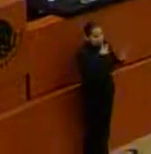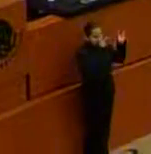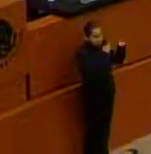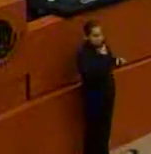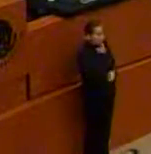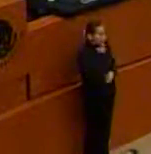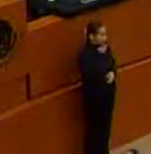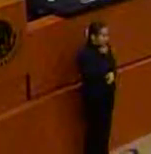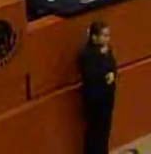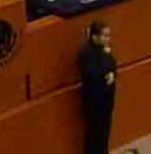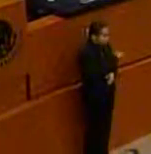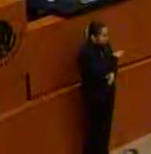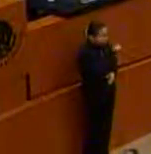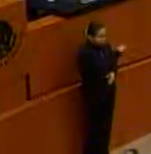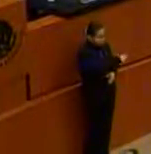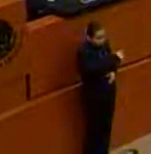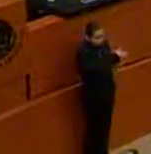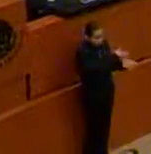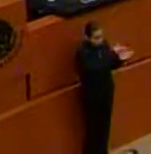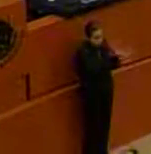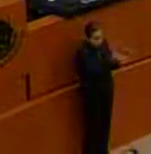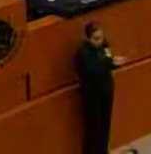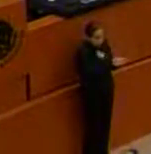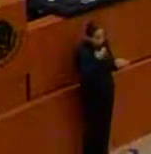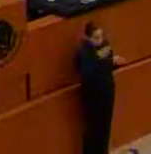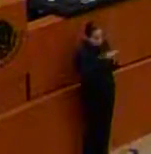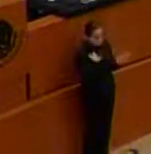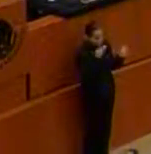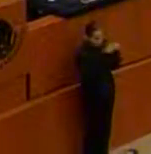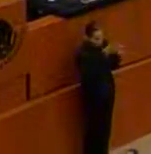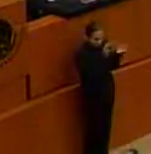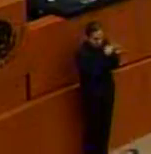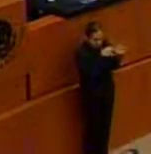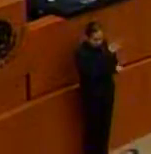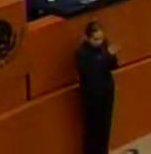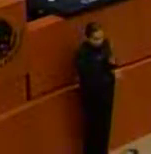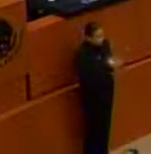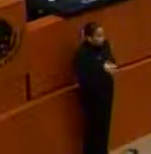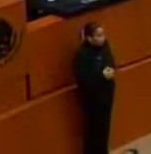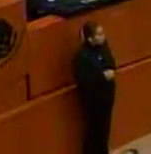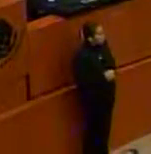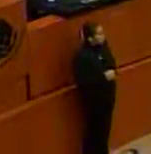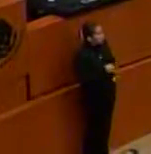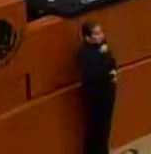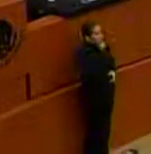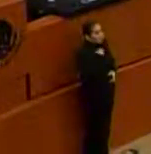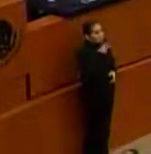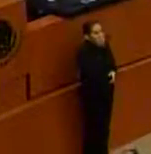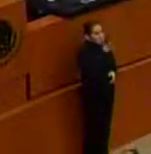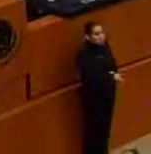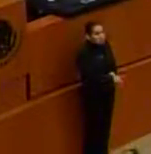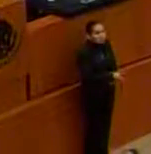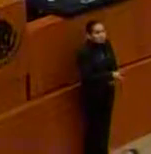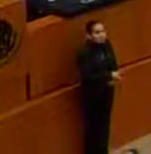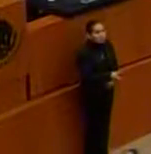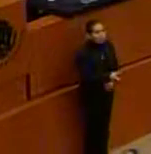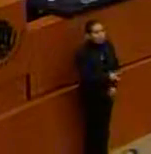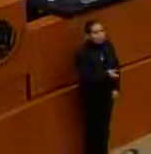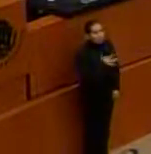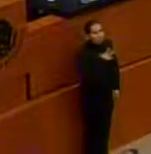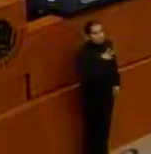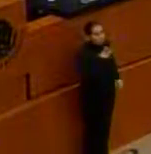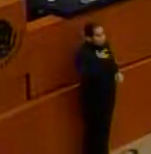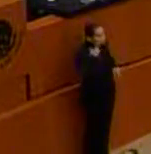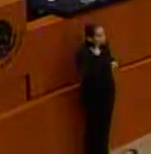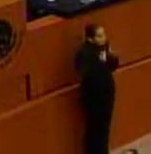Está el caso de Finlandia, pero que vamos a tener a continuación, no me meto en él, aunque indudablemente que vale